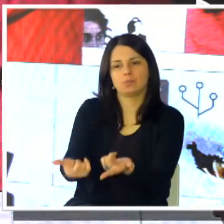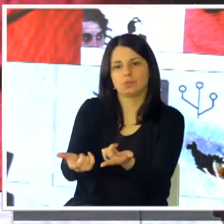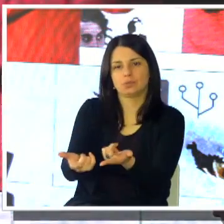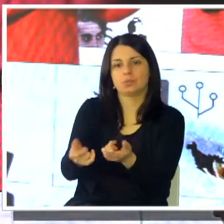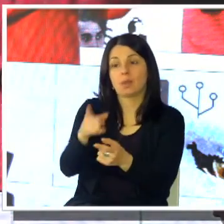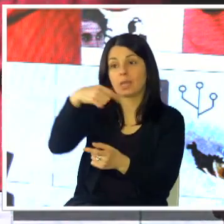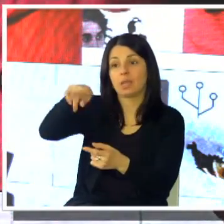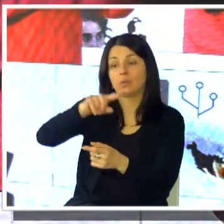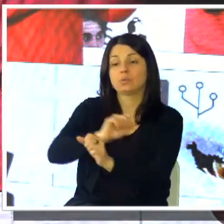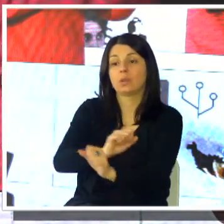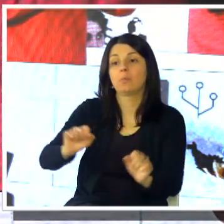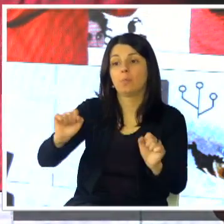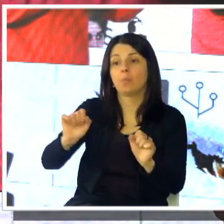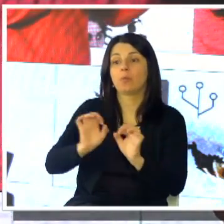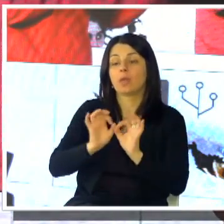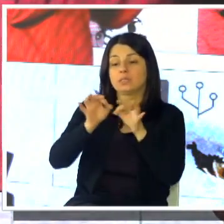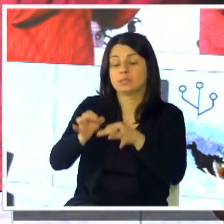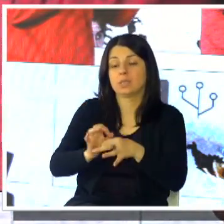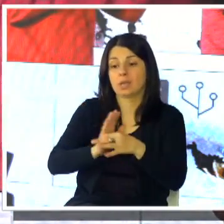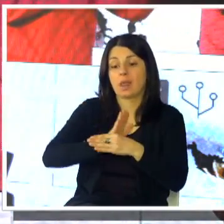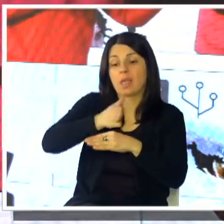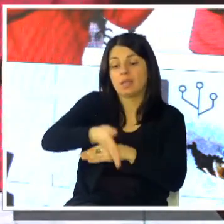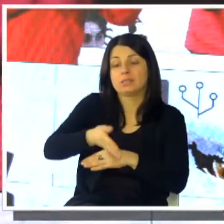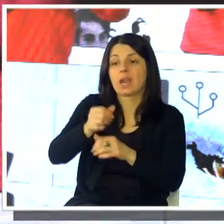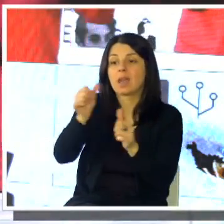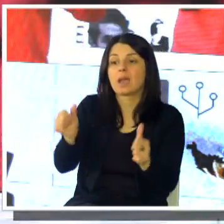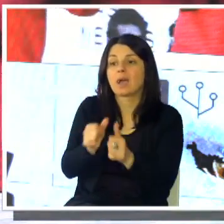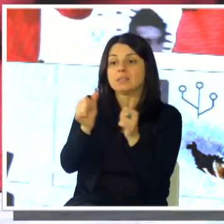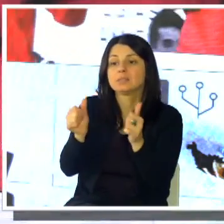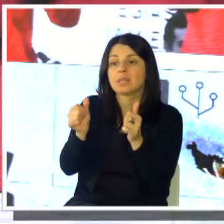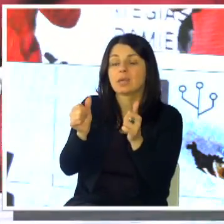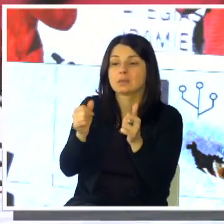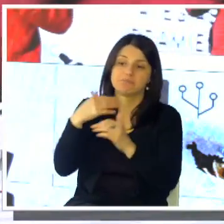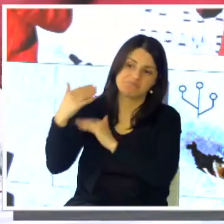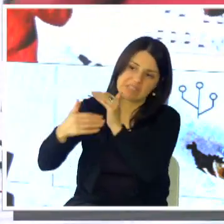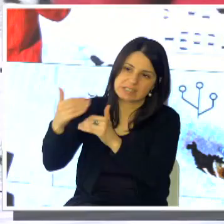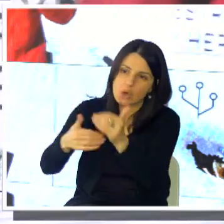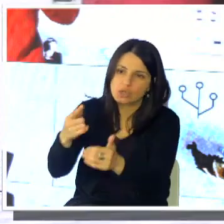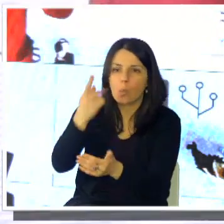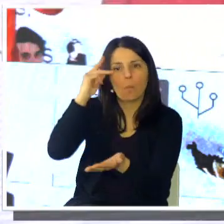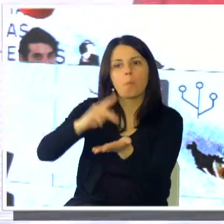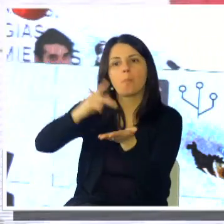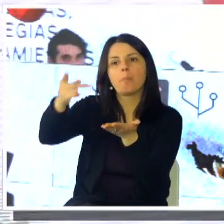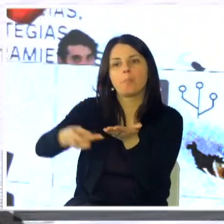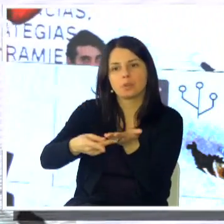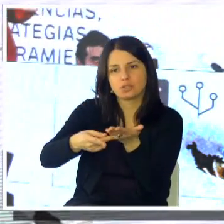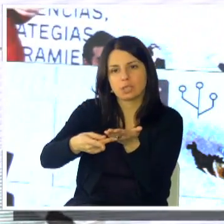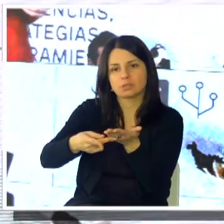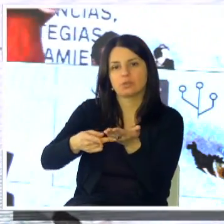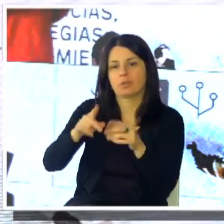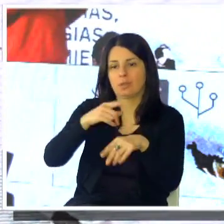que ustedes puedan llegar a elaborar o desarrollar un proyecto de Internet de las